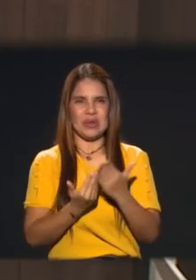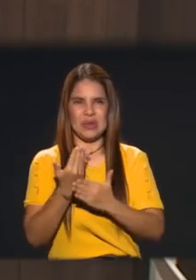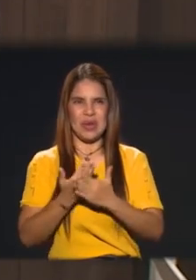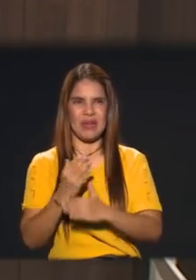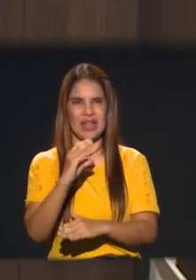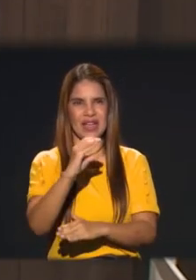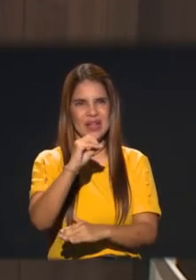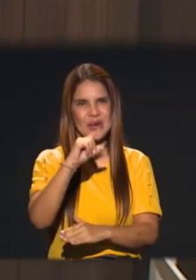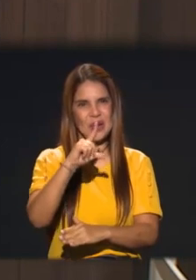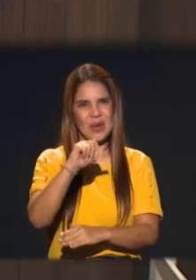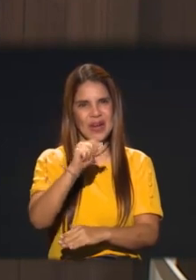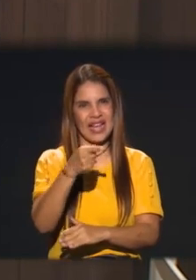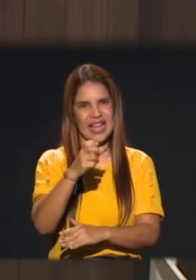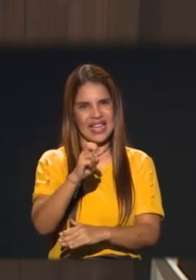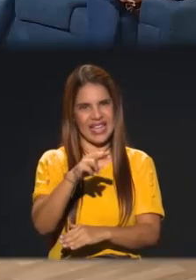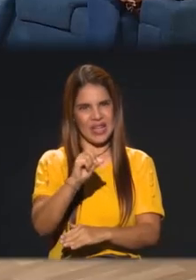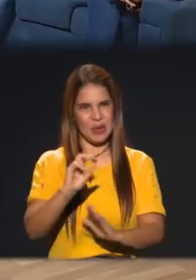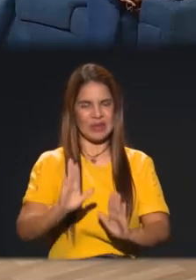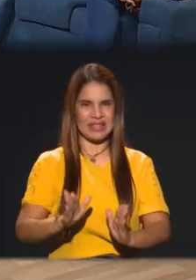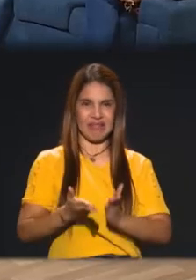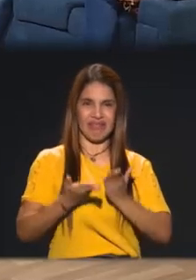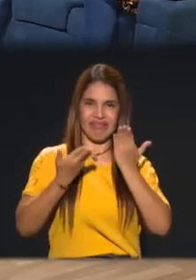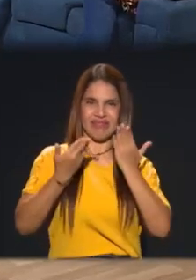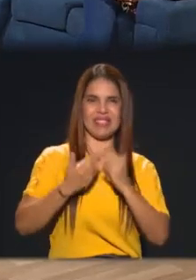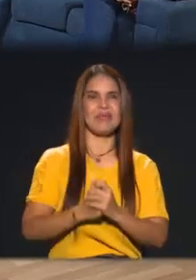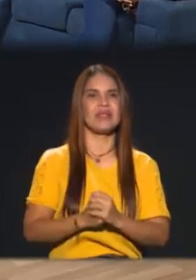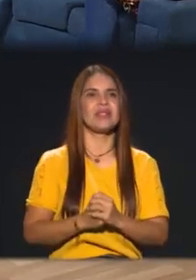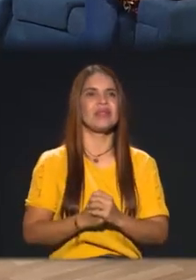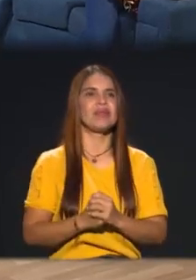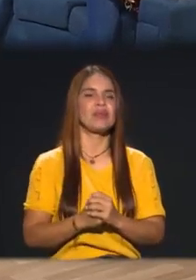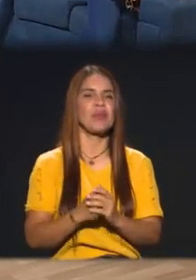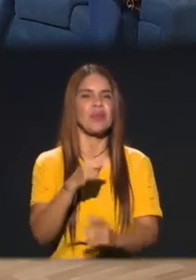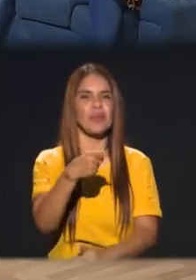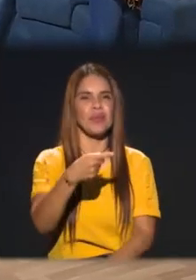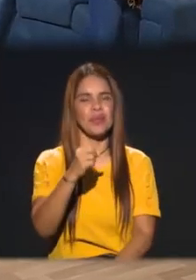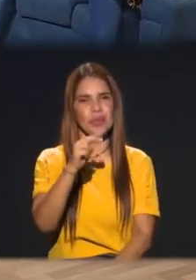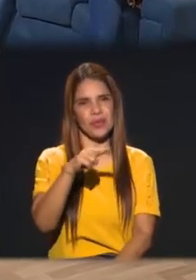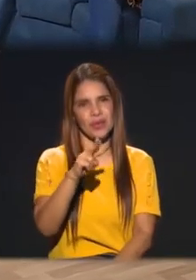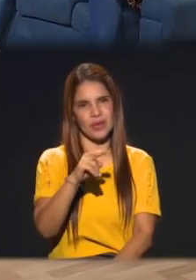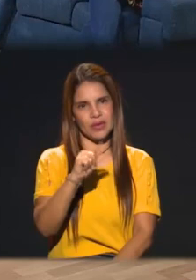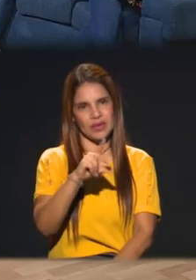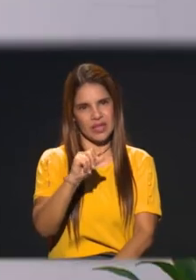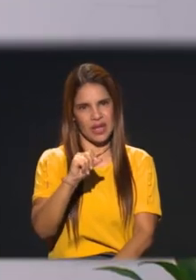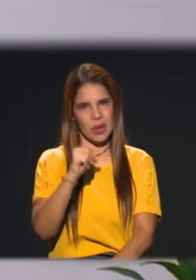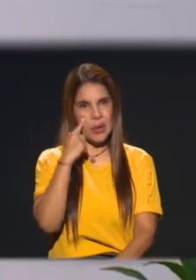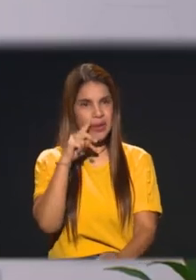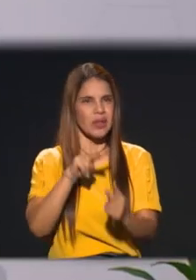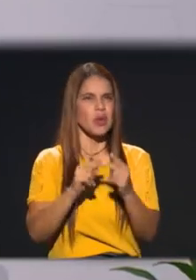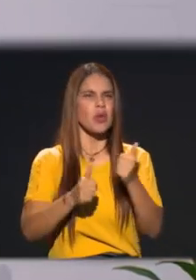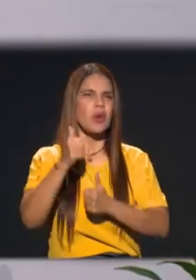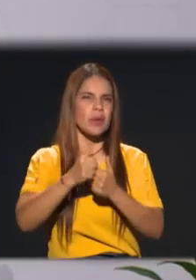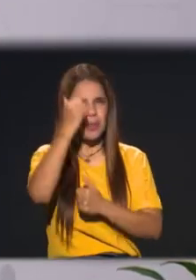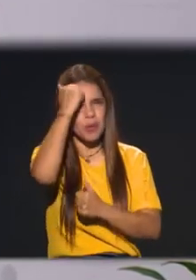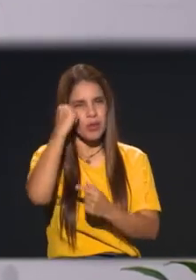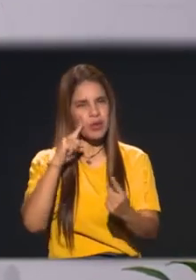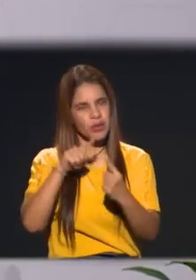Bueno, ahí les tengo sorpresa ahorita a los profesores. Bueno, Gonzalo, yo quiero que nos cuente cuáles han sido esos retos de los docentes en